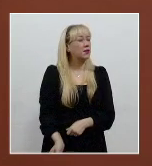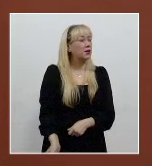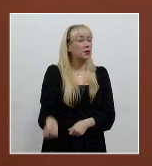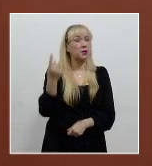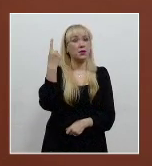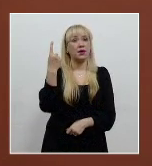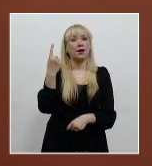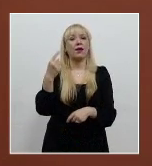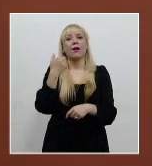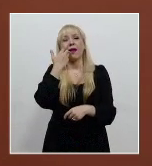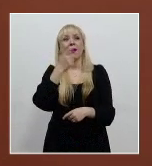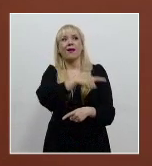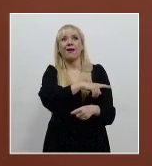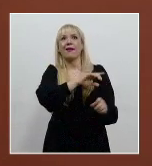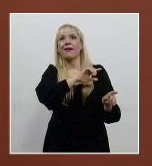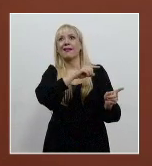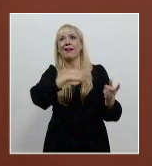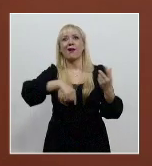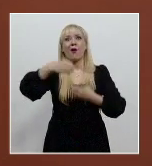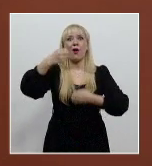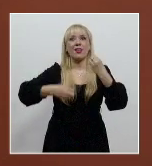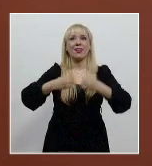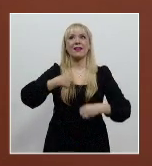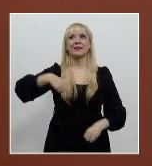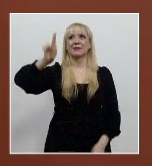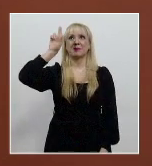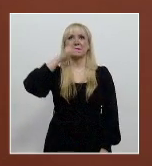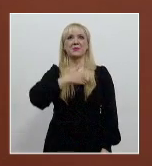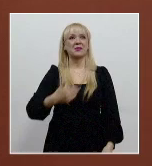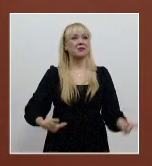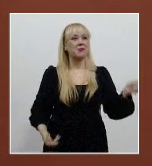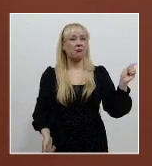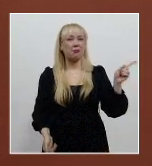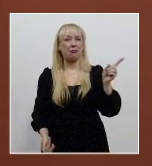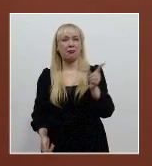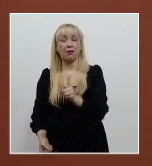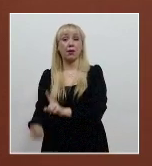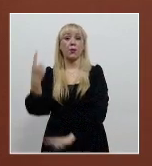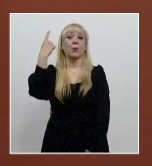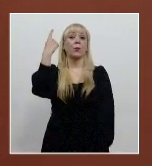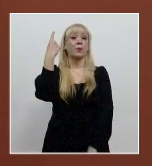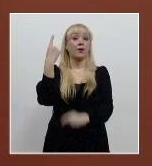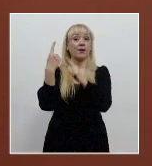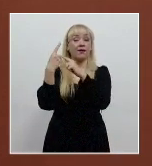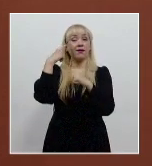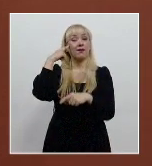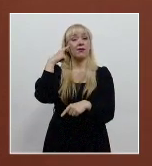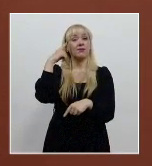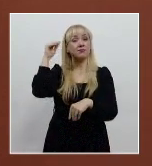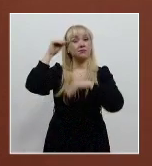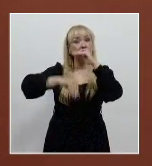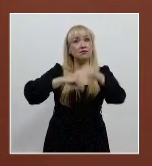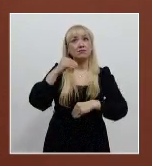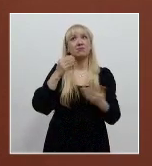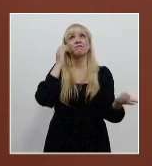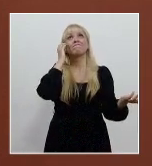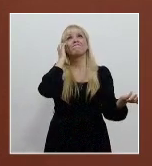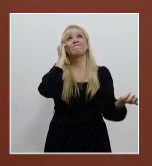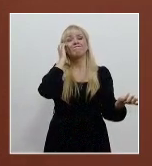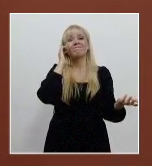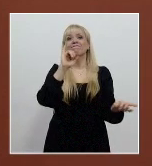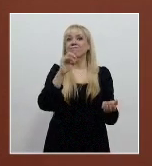candidatos a la presidencia de la Corte que en sus líneas generales del Plan de Desarrollo